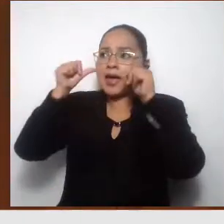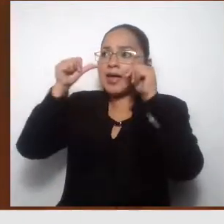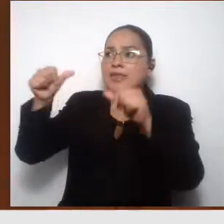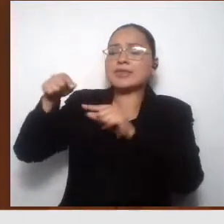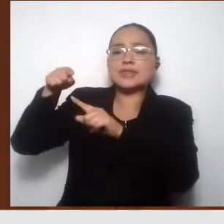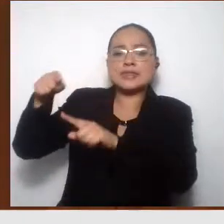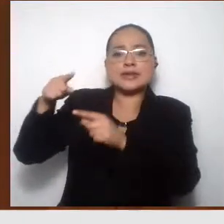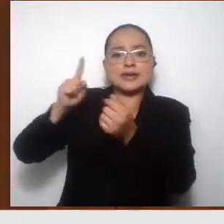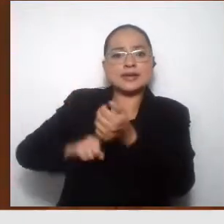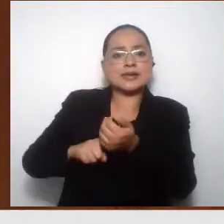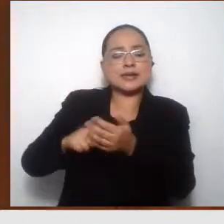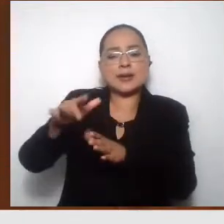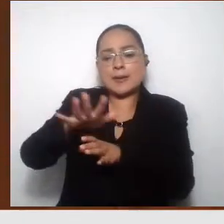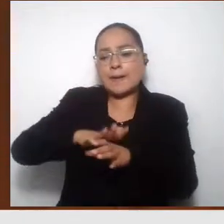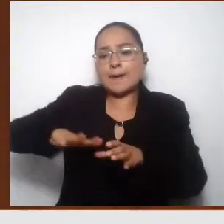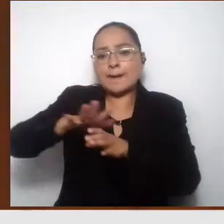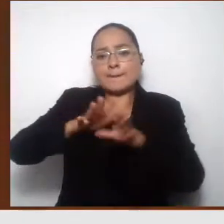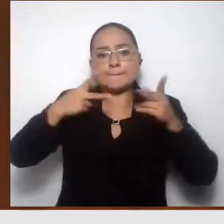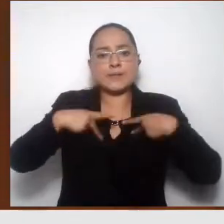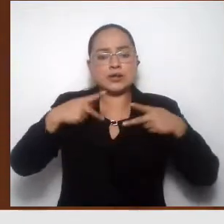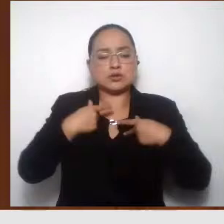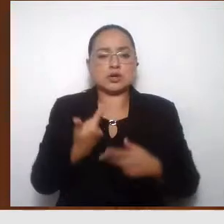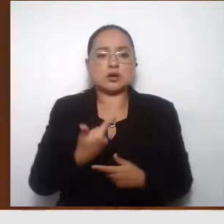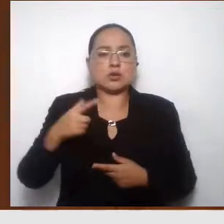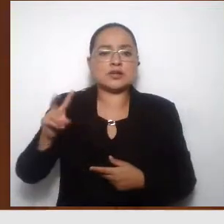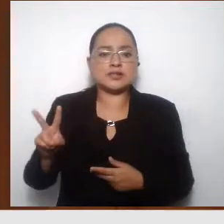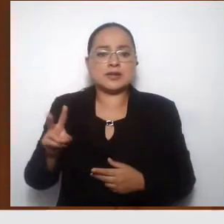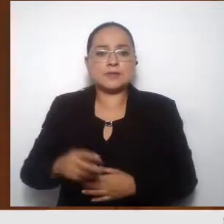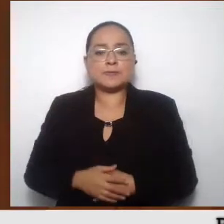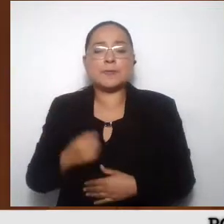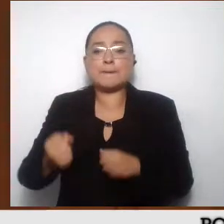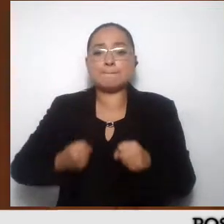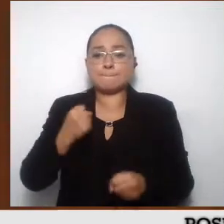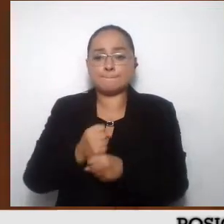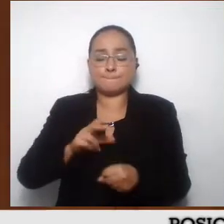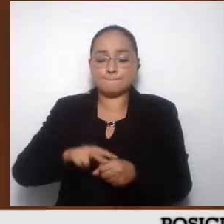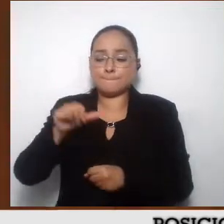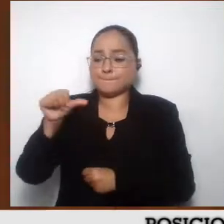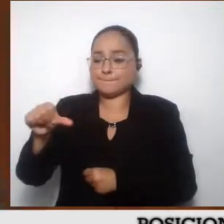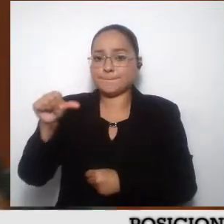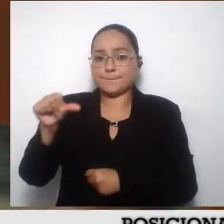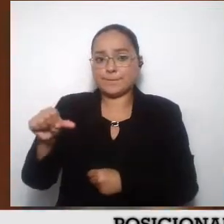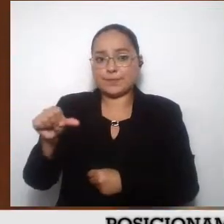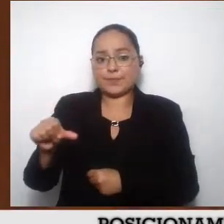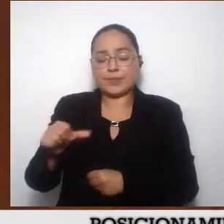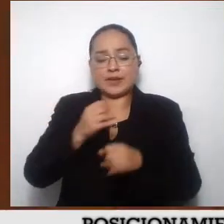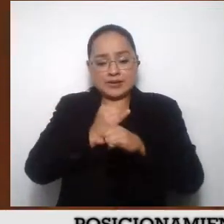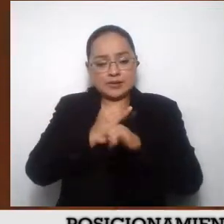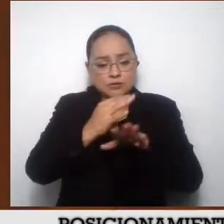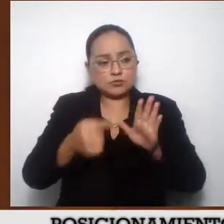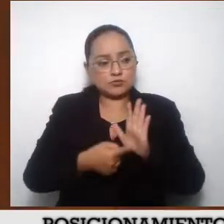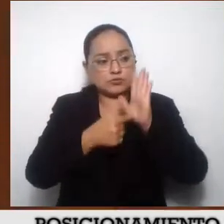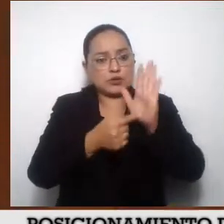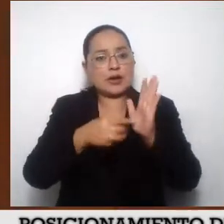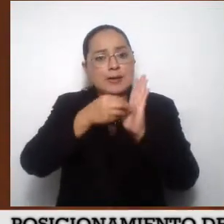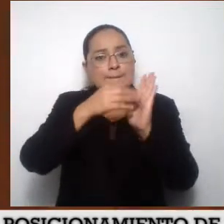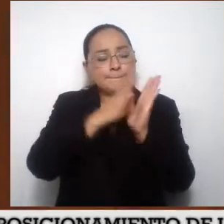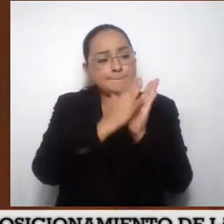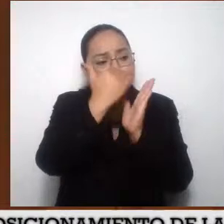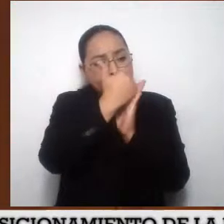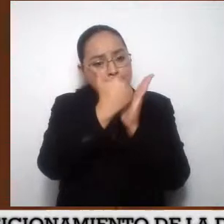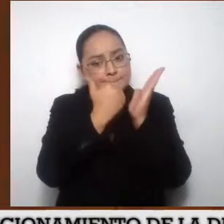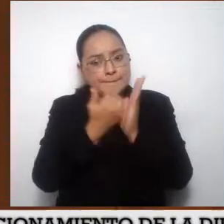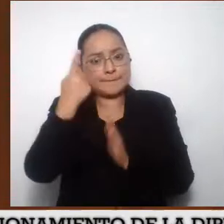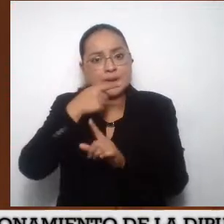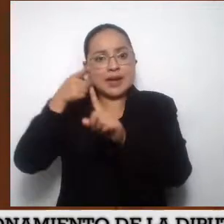los habitantes de Guasave. En el 2016, las estadísticas tomadas en cuenta para que los